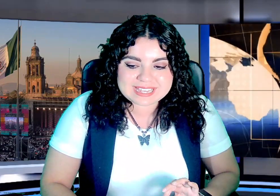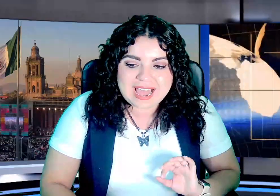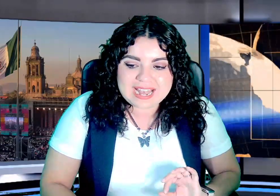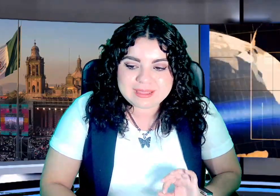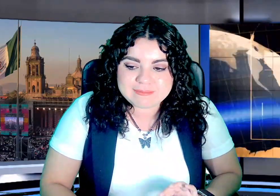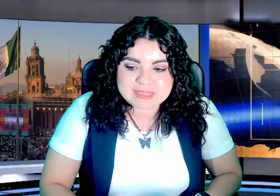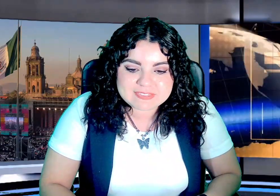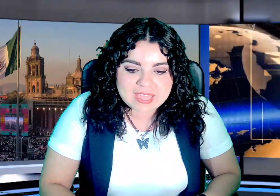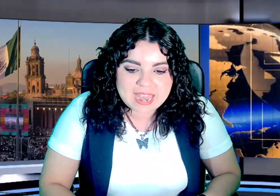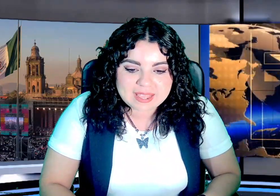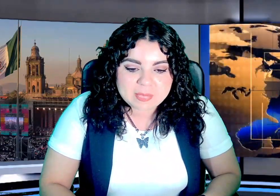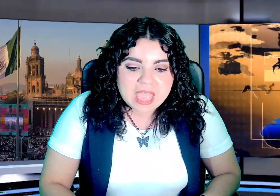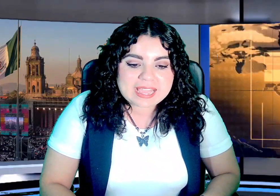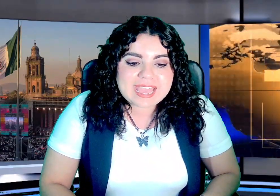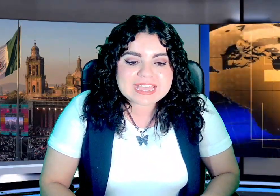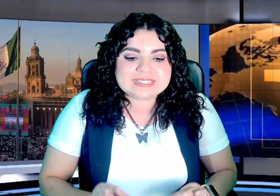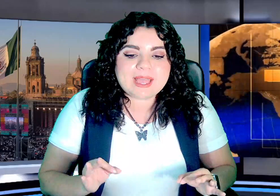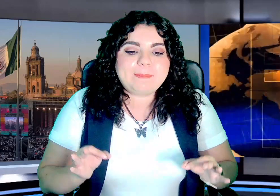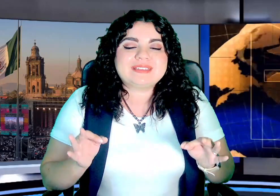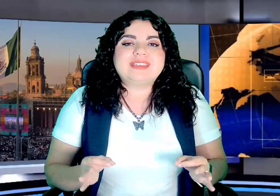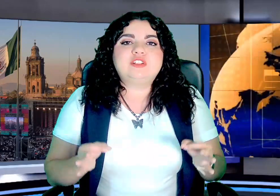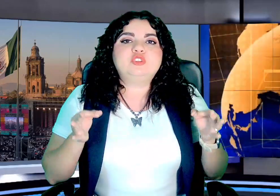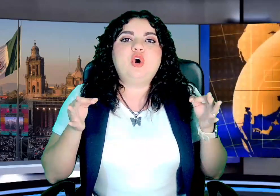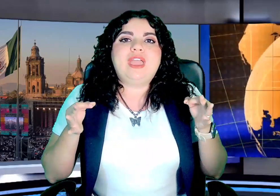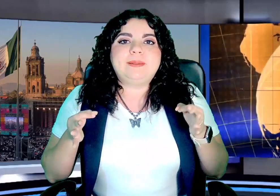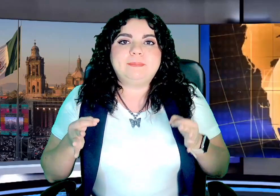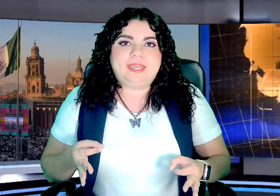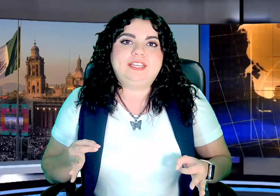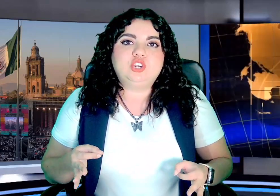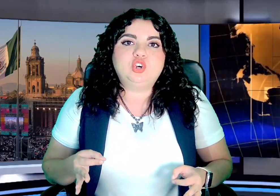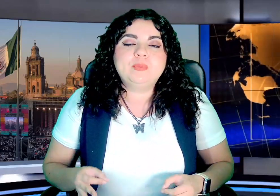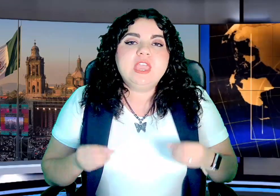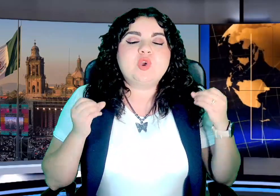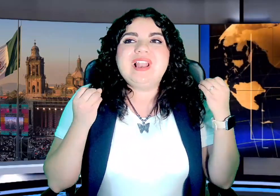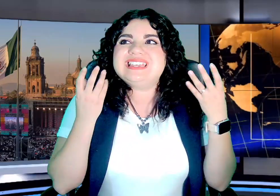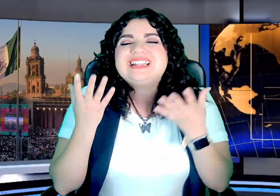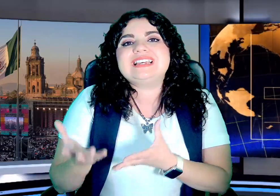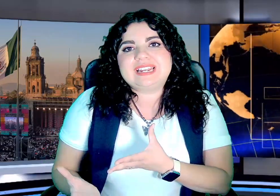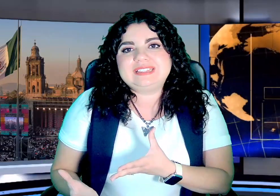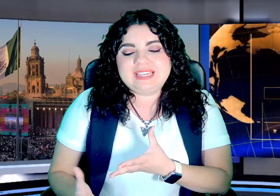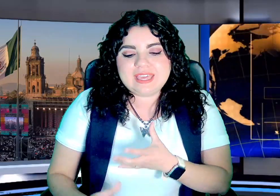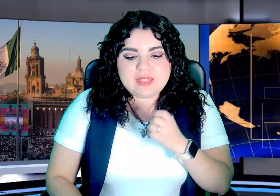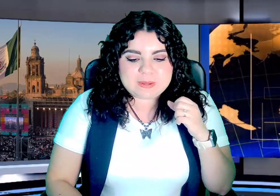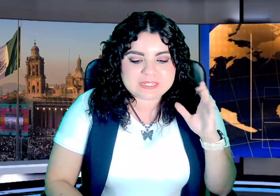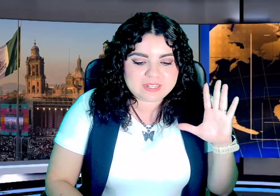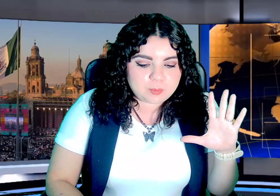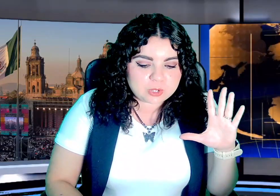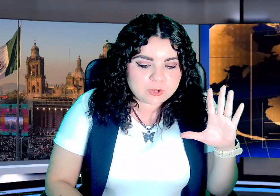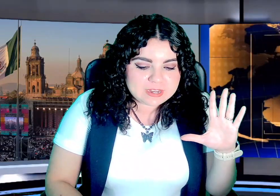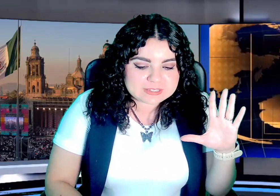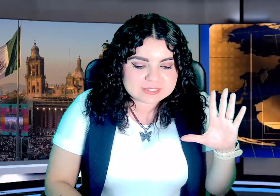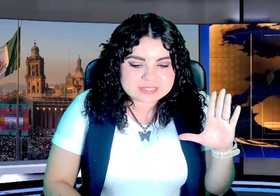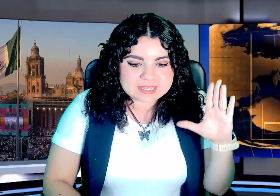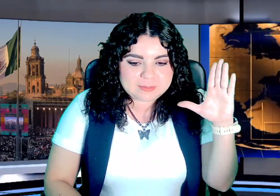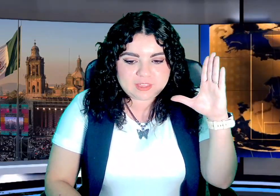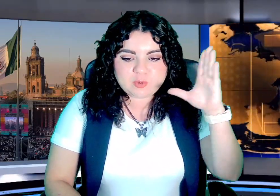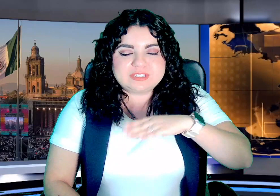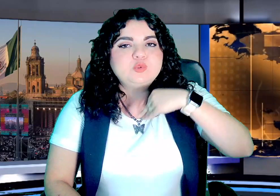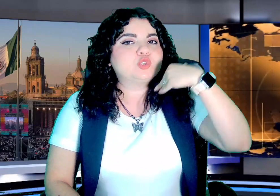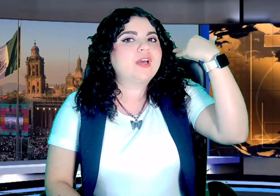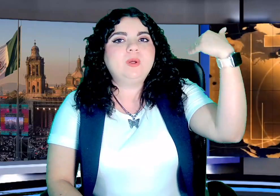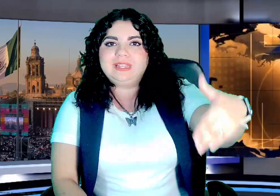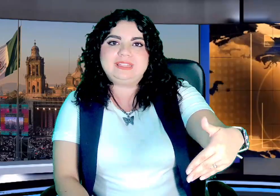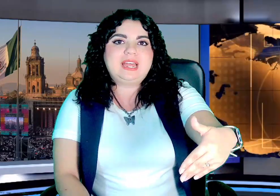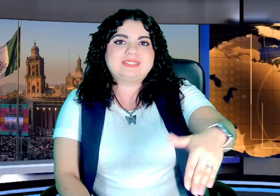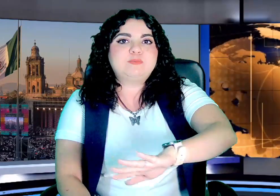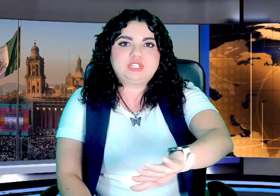crisis alimentaria. ¿Qué está pasando en México? ¿Y cuál es la estrategia del presidente? Porque yo les decía, es que México está